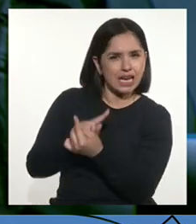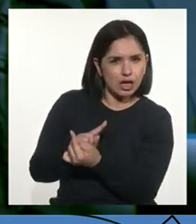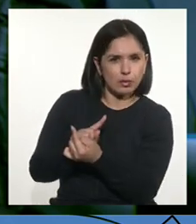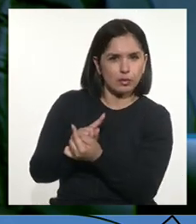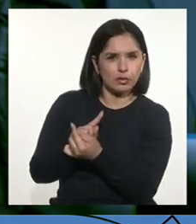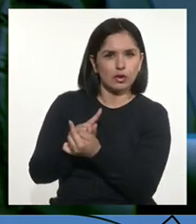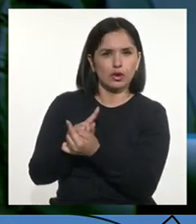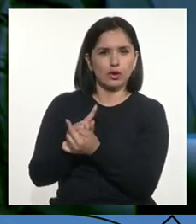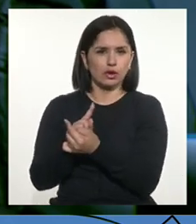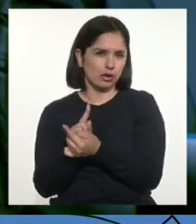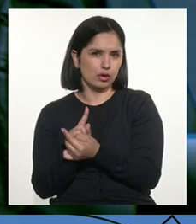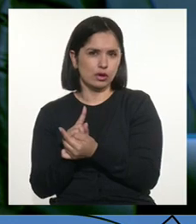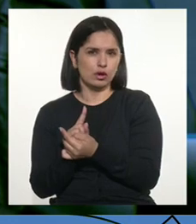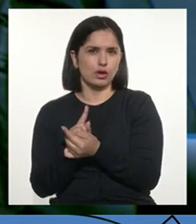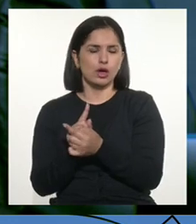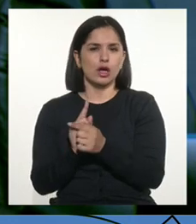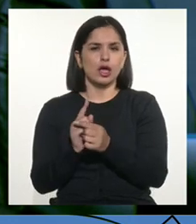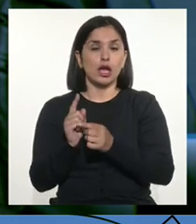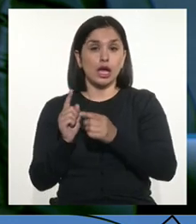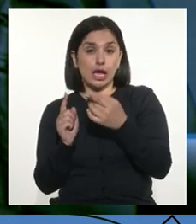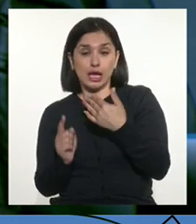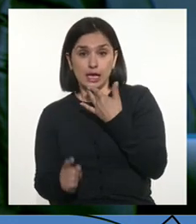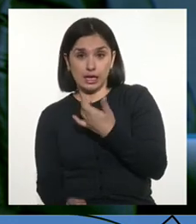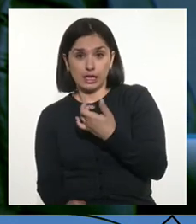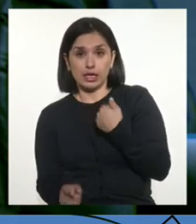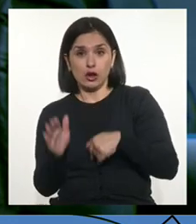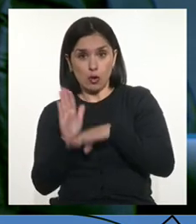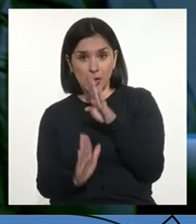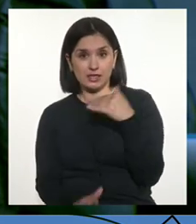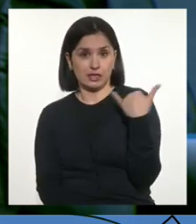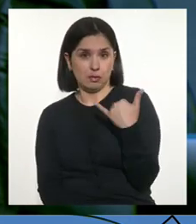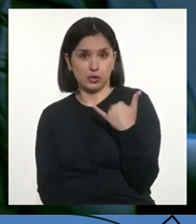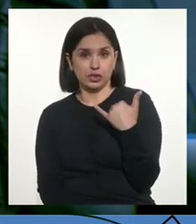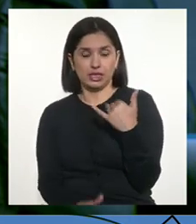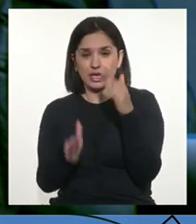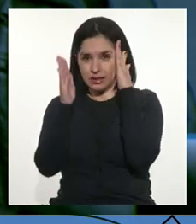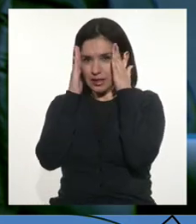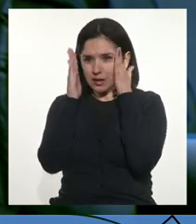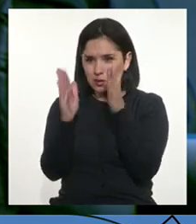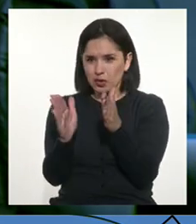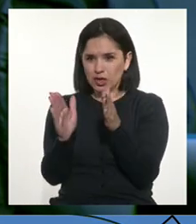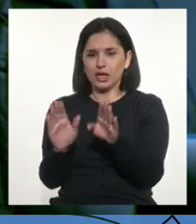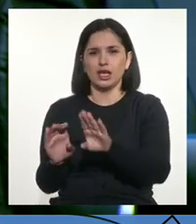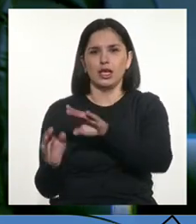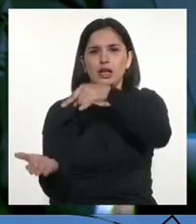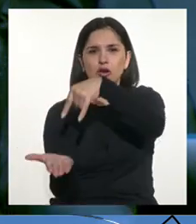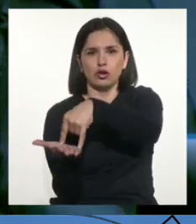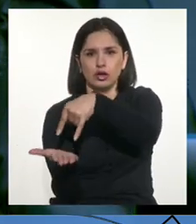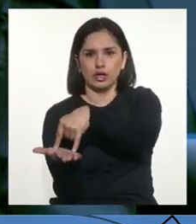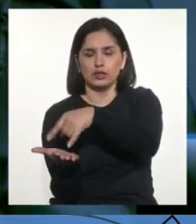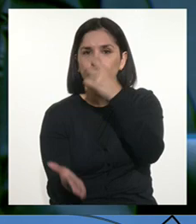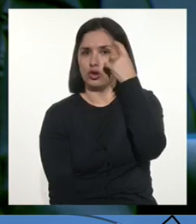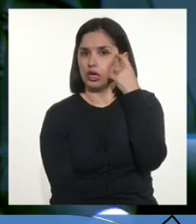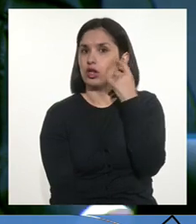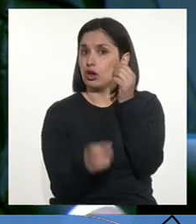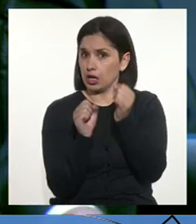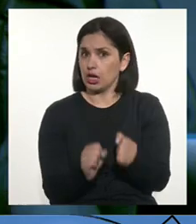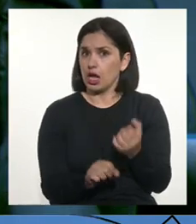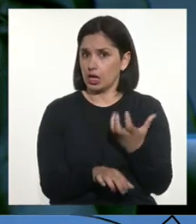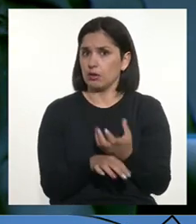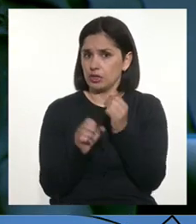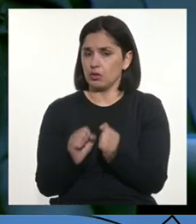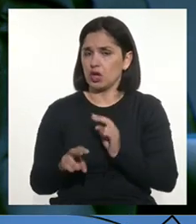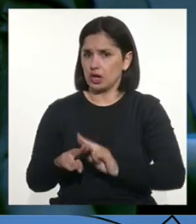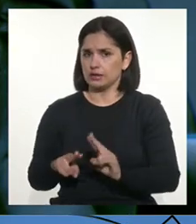radicando de manera principal este ordenamiento en el pueblo congreso creo que existen las capacidades para